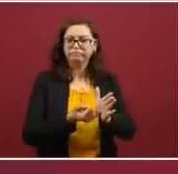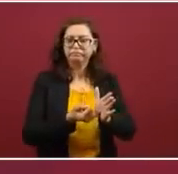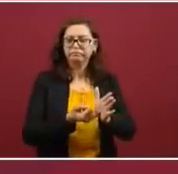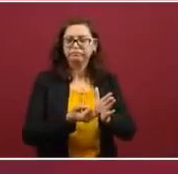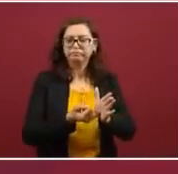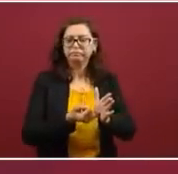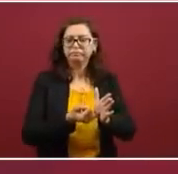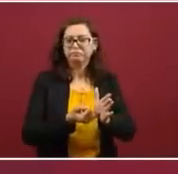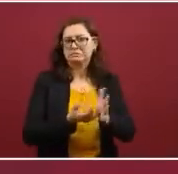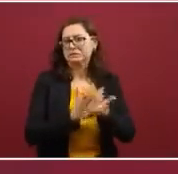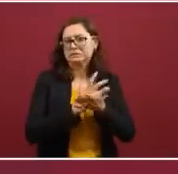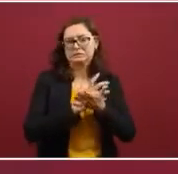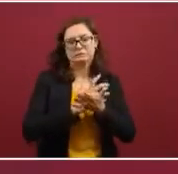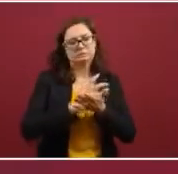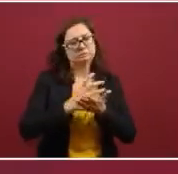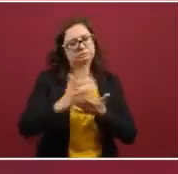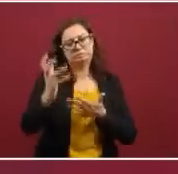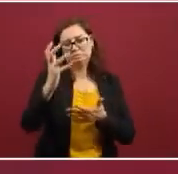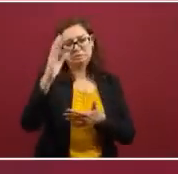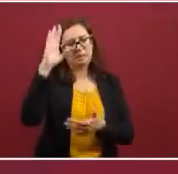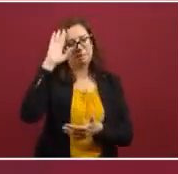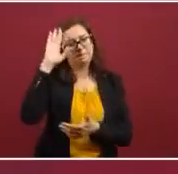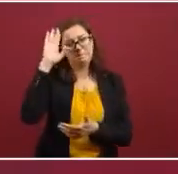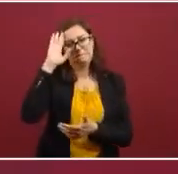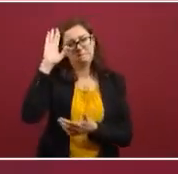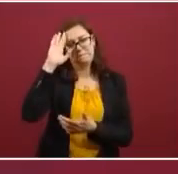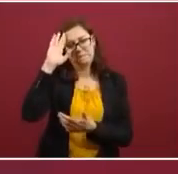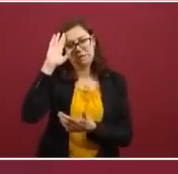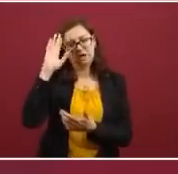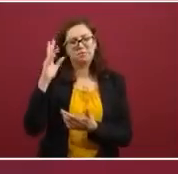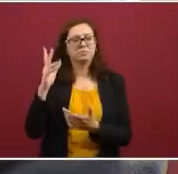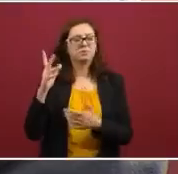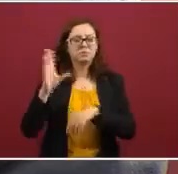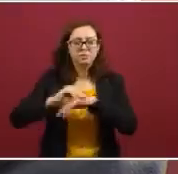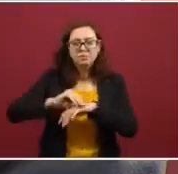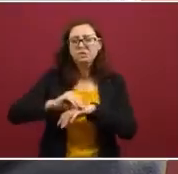pagos excesivos de derechos.